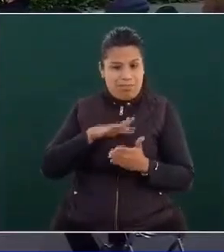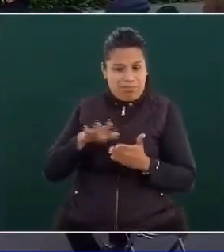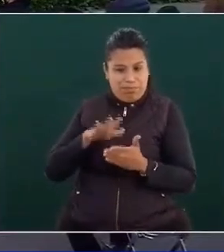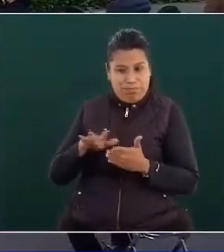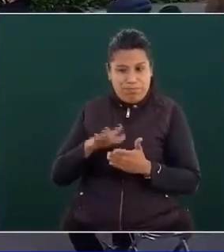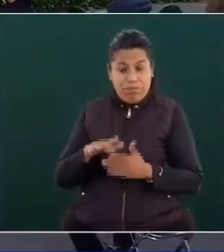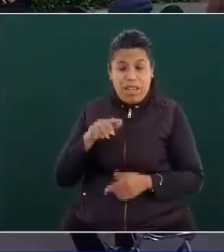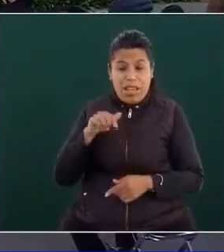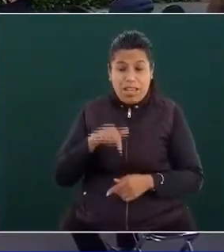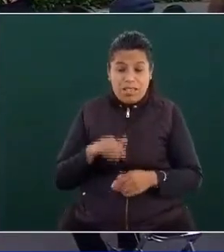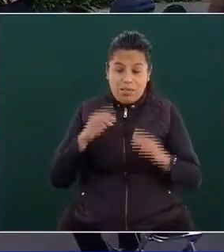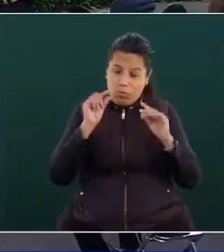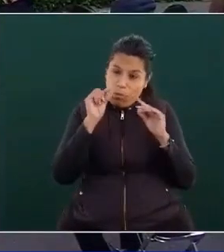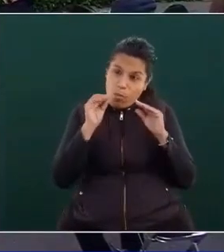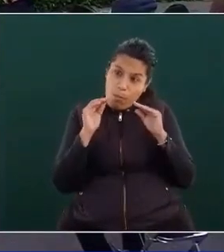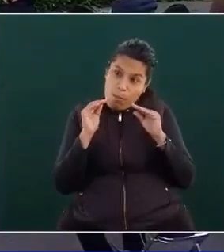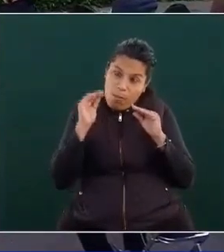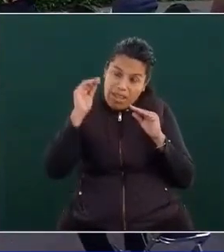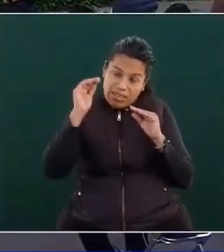de Zacatecas,